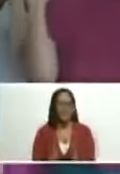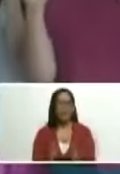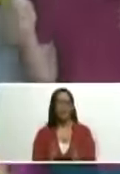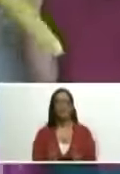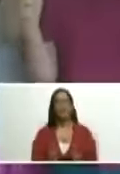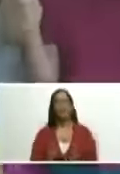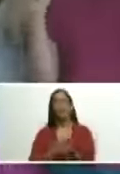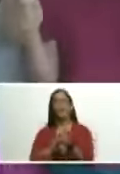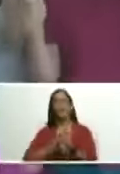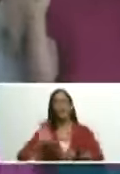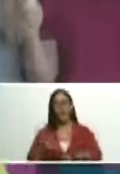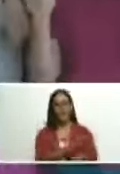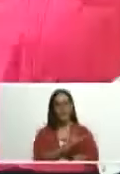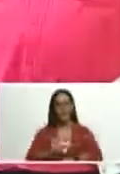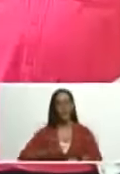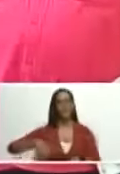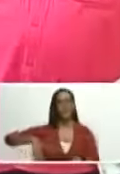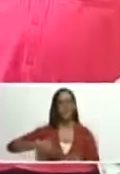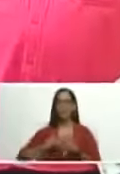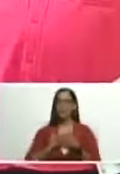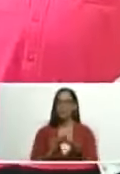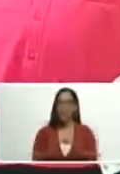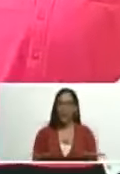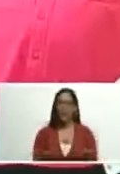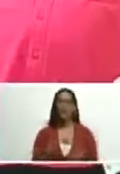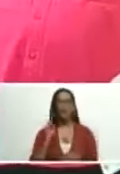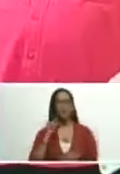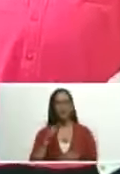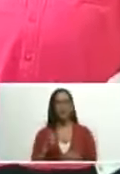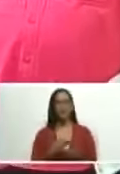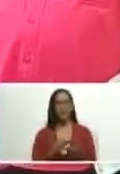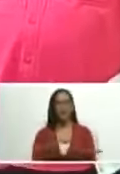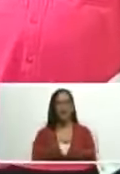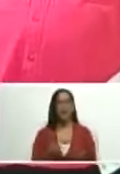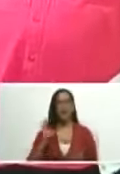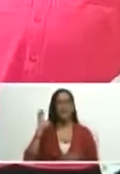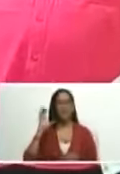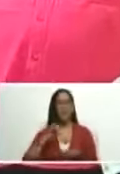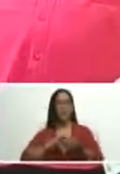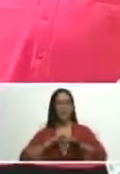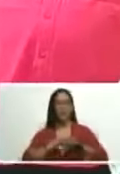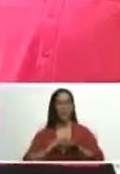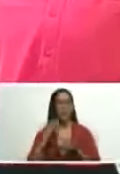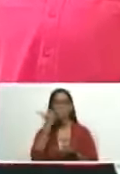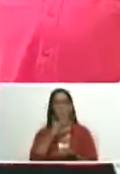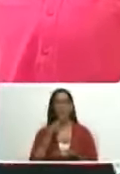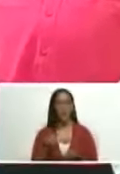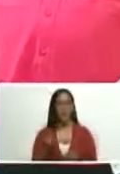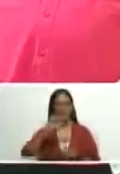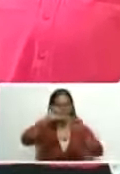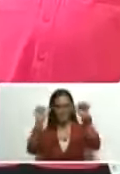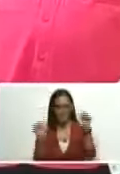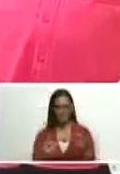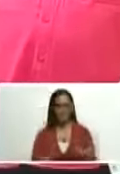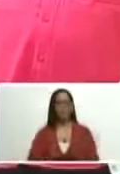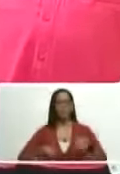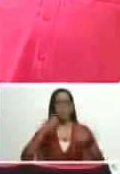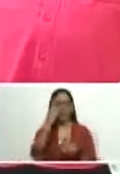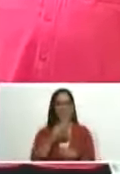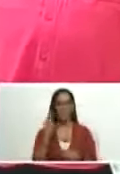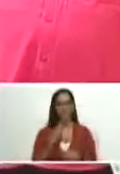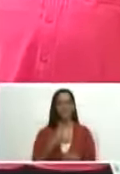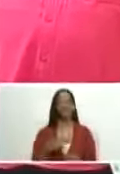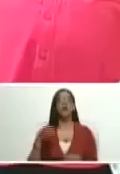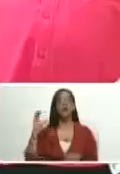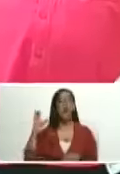un canto por el Esequibo, un regalo que usted le da al Estado Trujillo con los mejores artistas, los más comprometidos con el